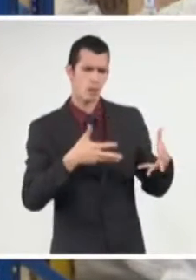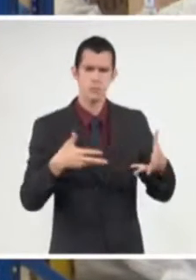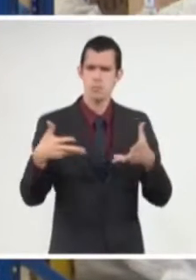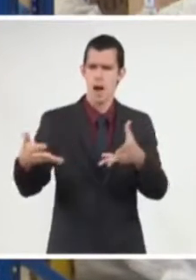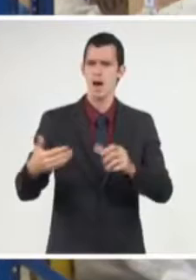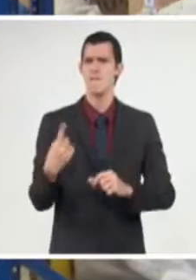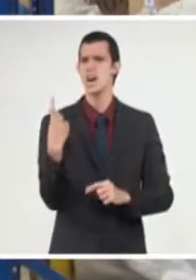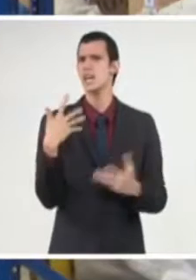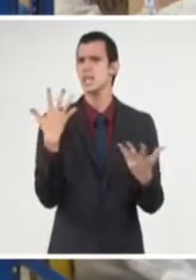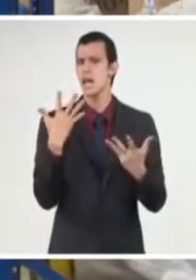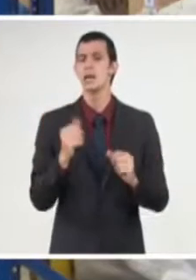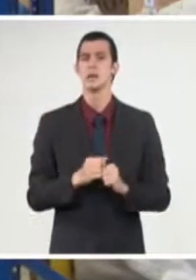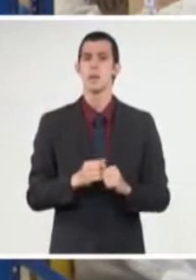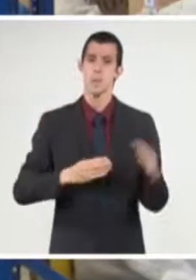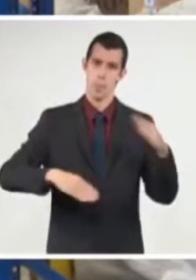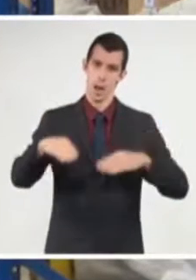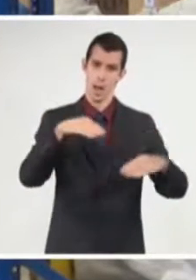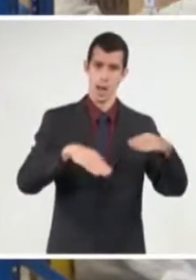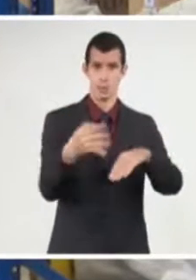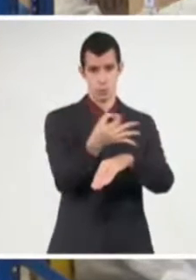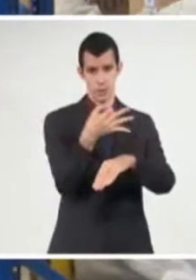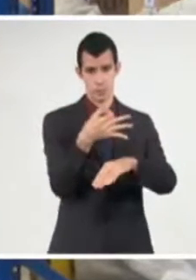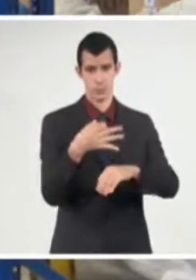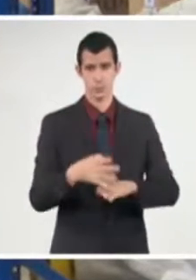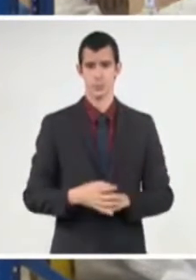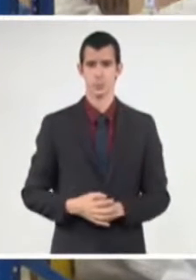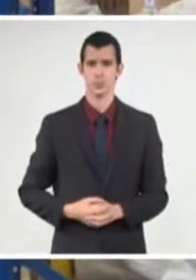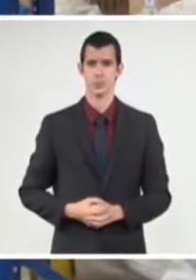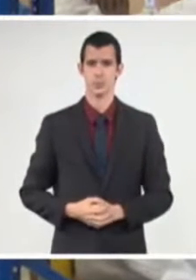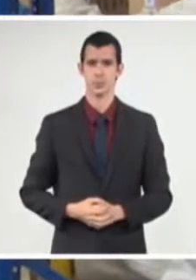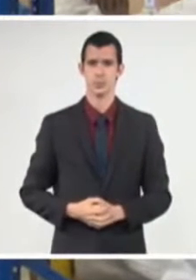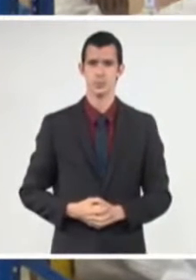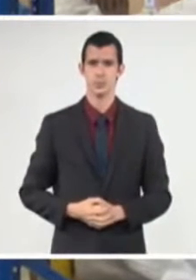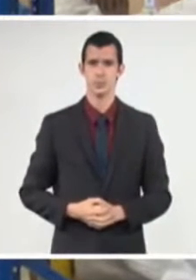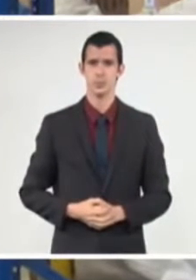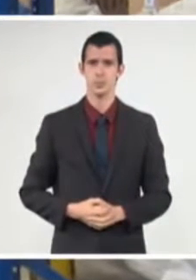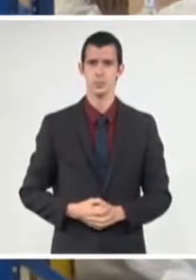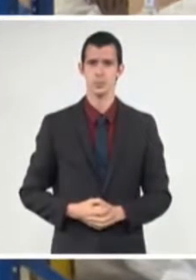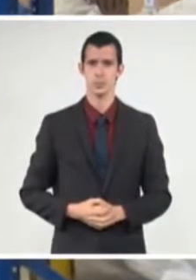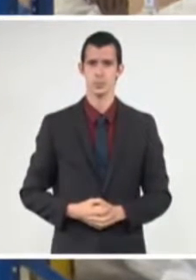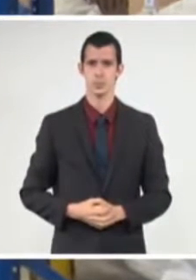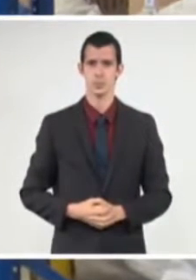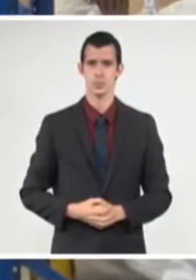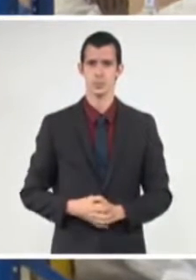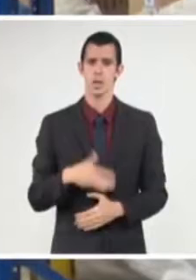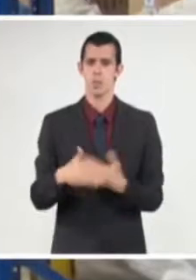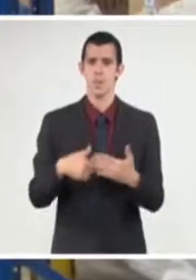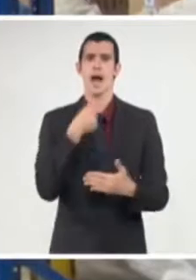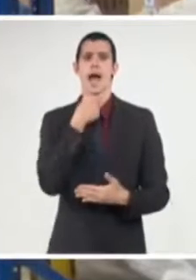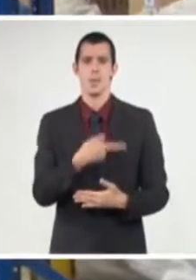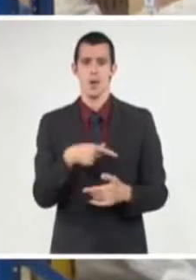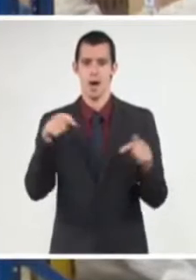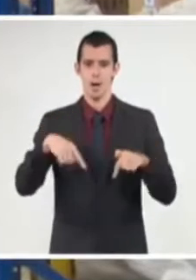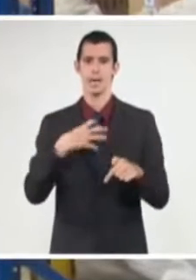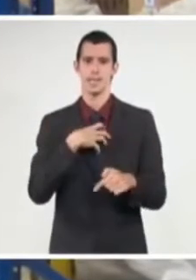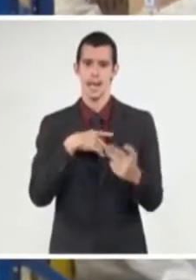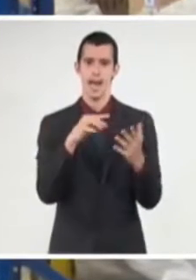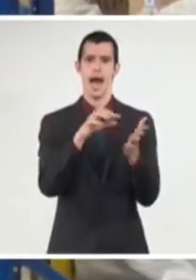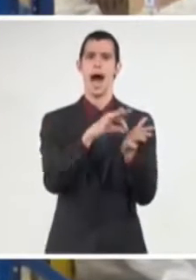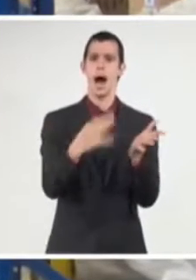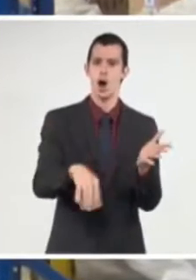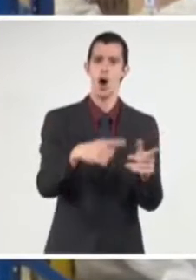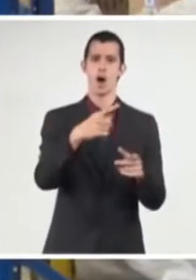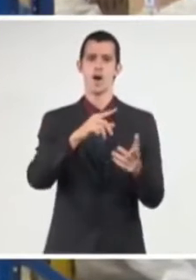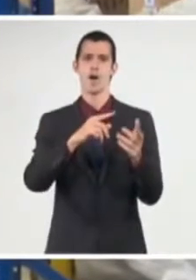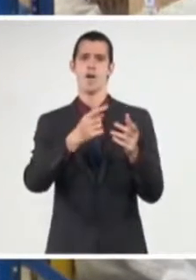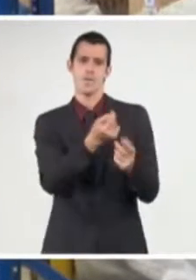Playa, esperando que entren diferentes mercancías que todavía no han arribado al puerto y bueno, quedará para